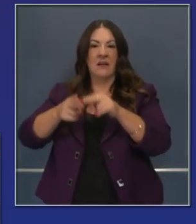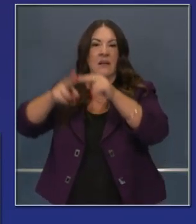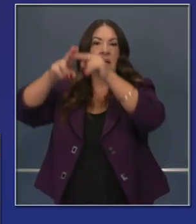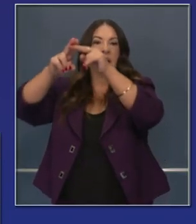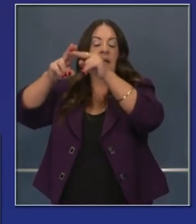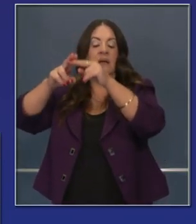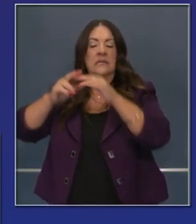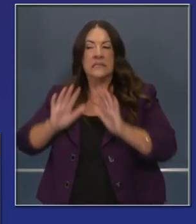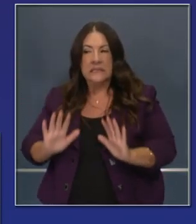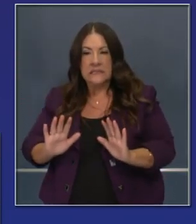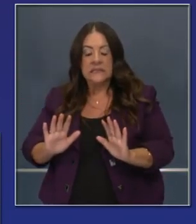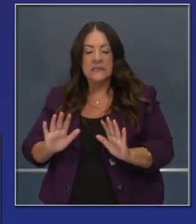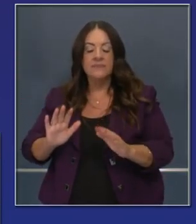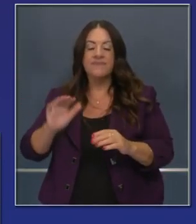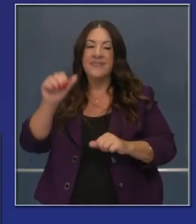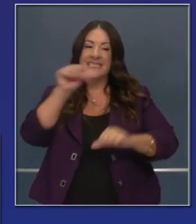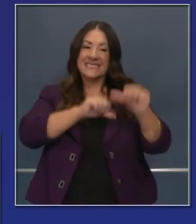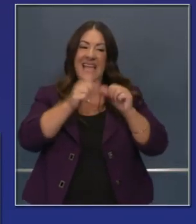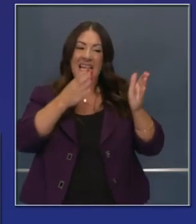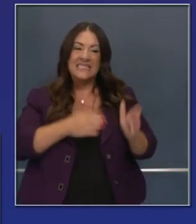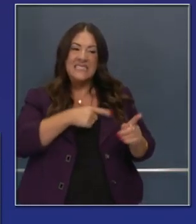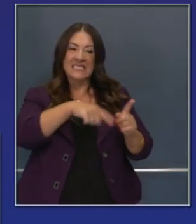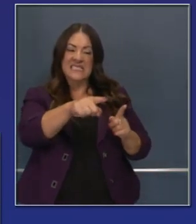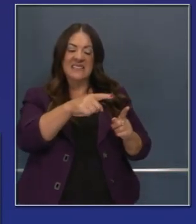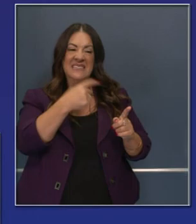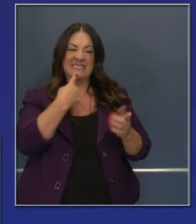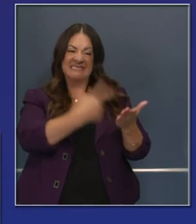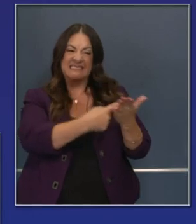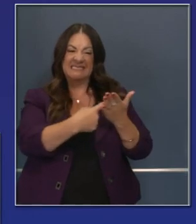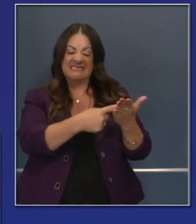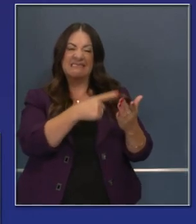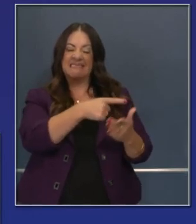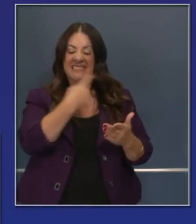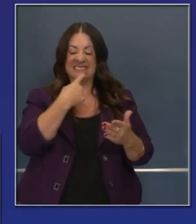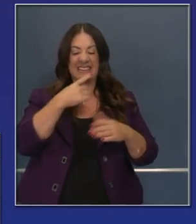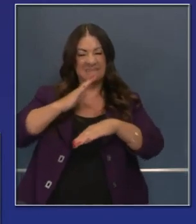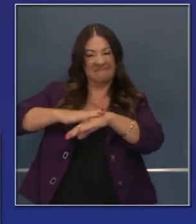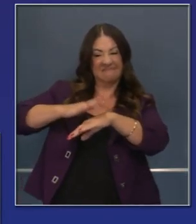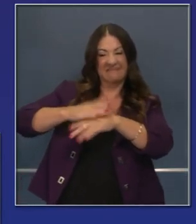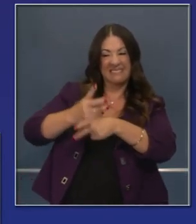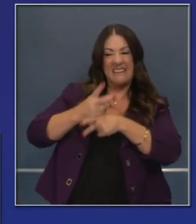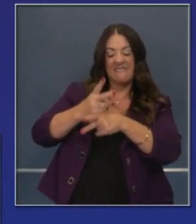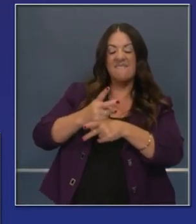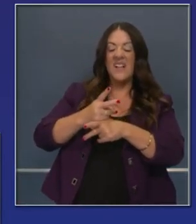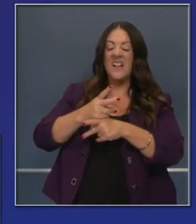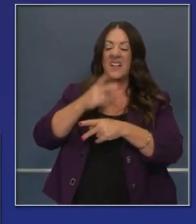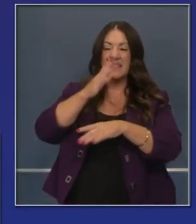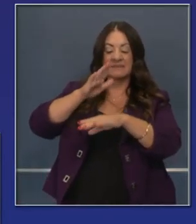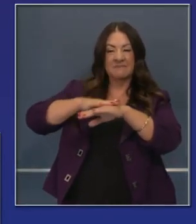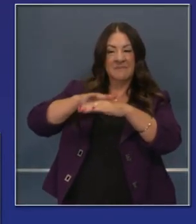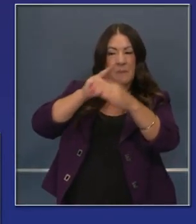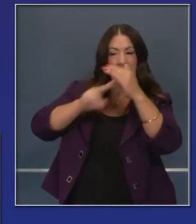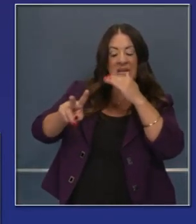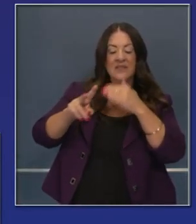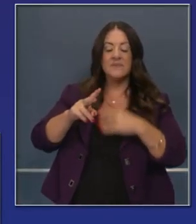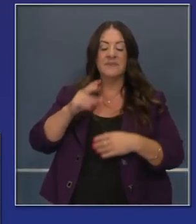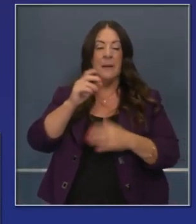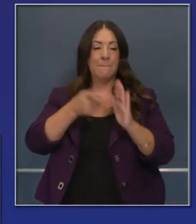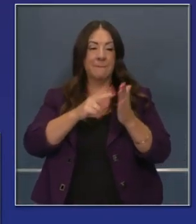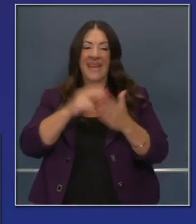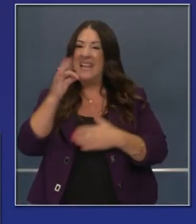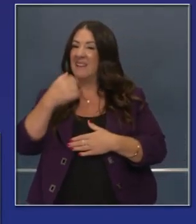de casos. Reitero que la ciencia había predicho esto. Si volvemos a la forma original, si no tenemos cuidado, si